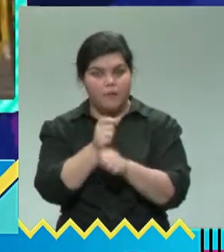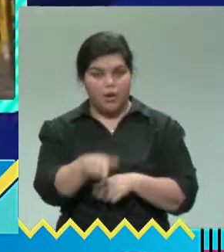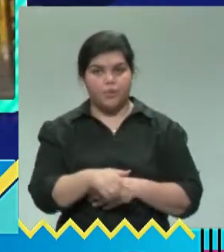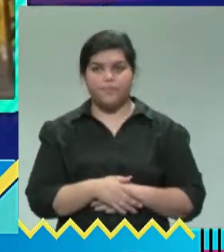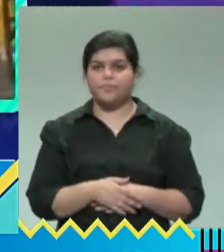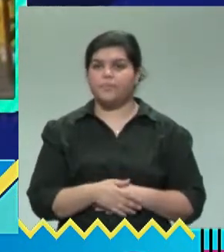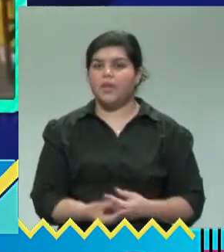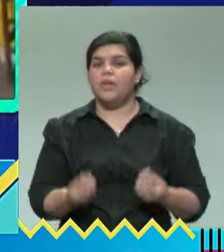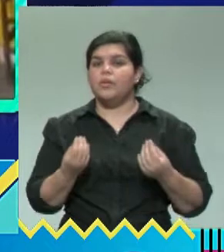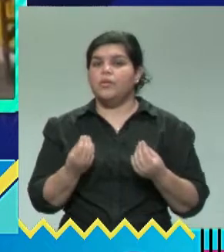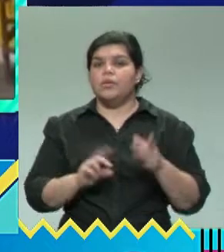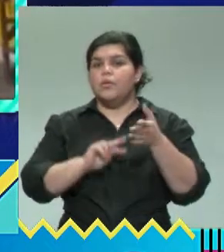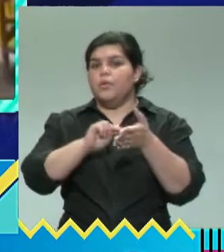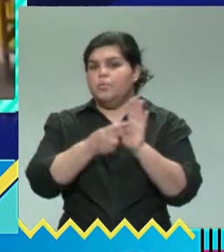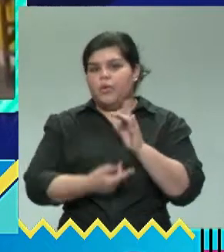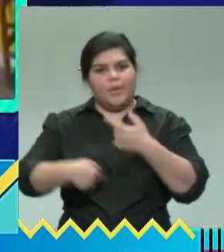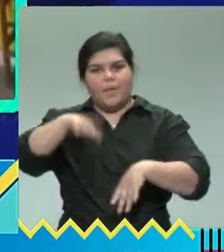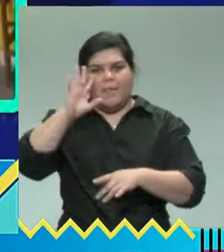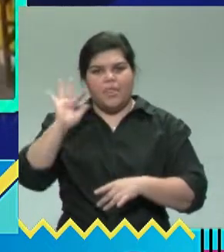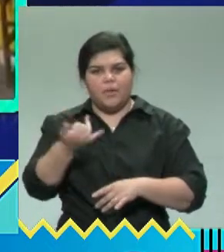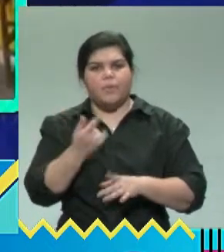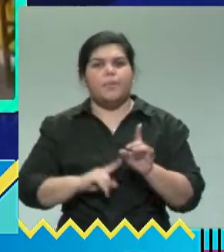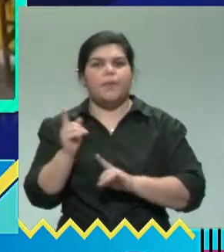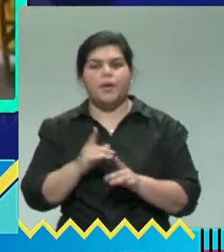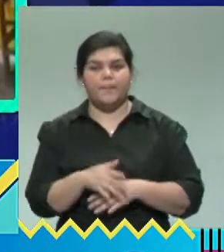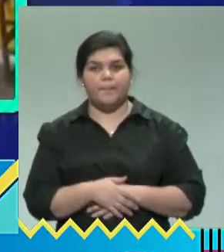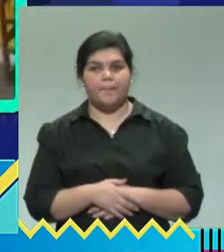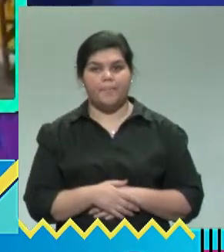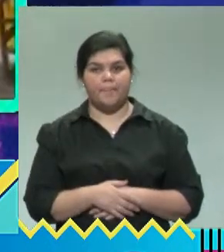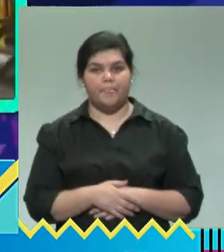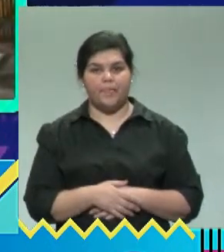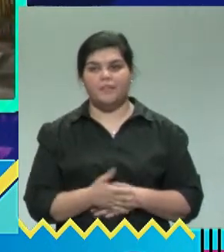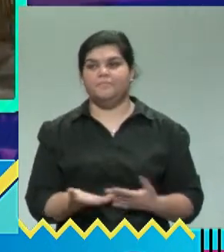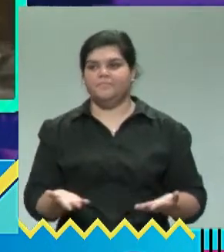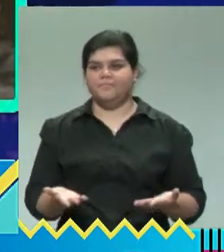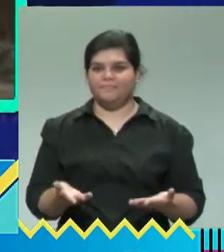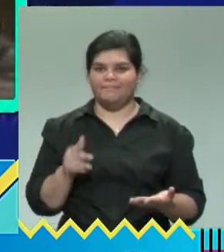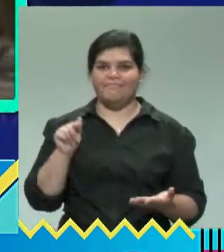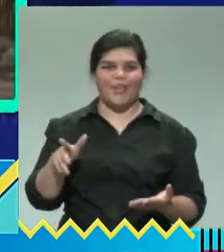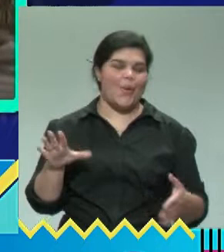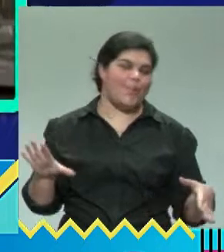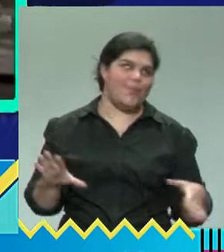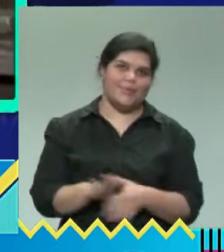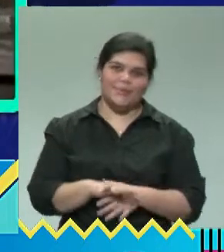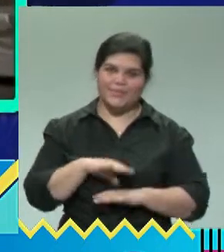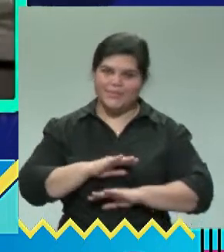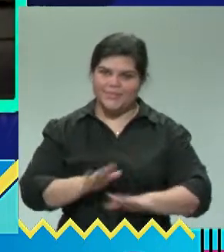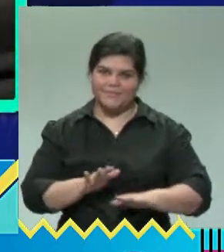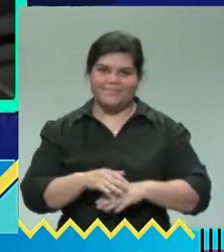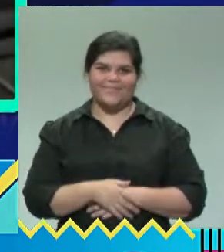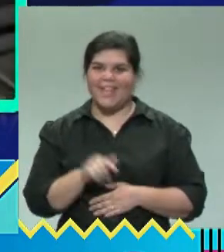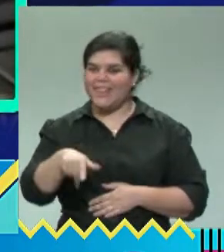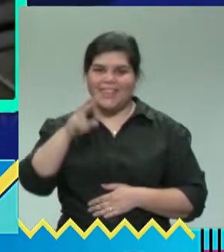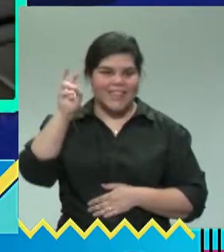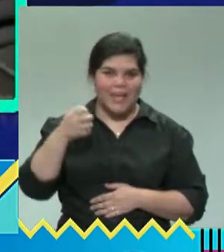esas problemáticas que más se han relevado? Bueno, ahí vamos a tener que entrar justo entremos en el tema, porque